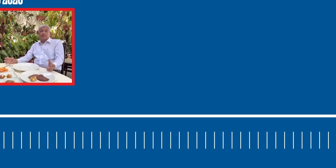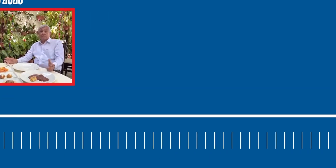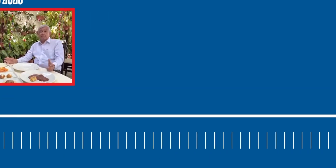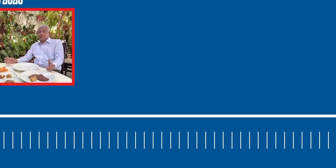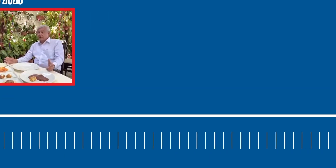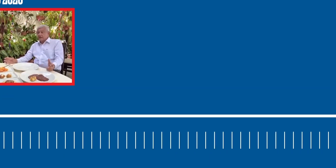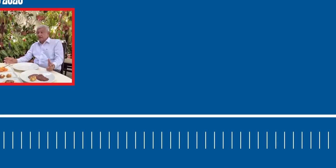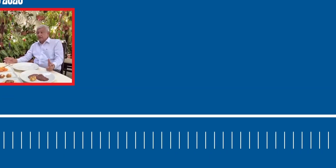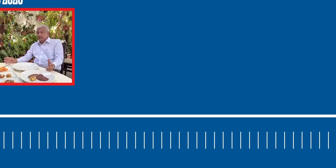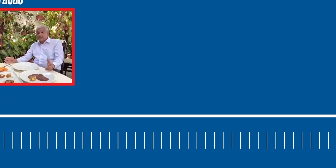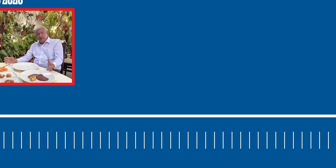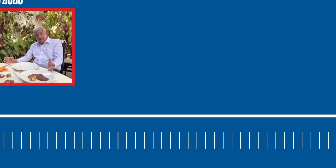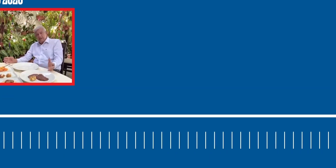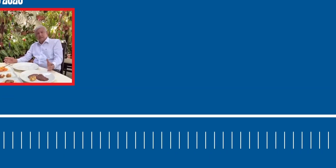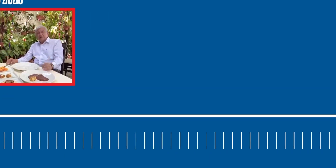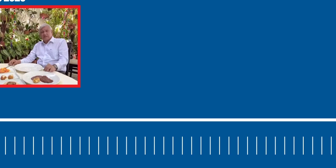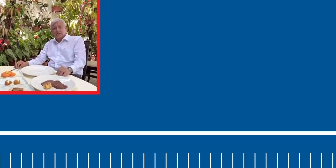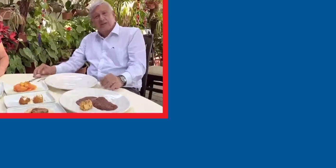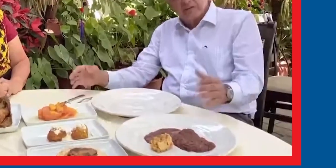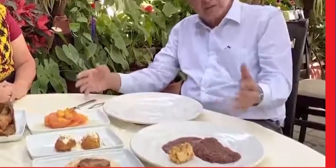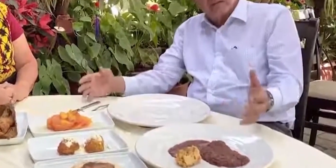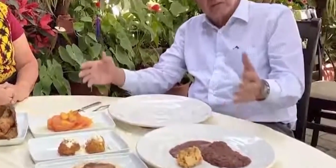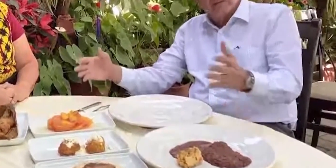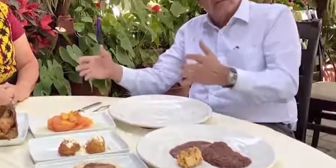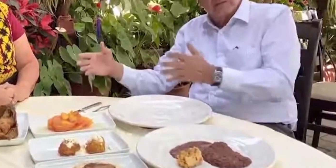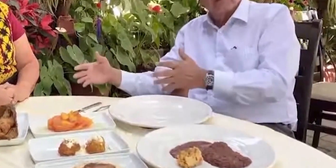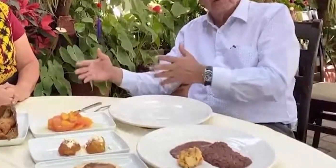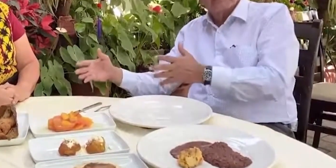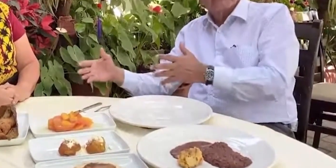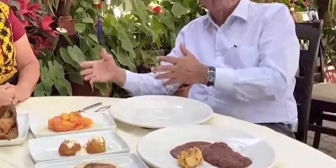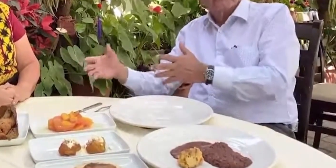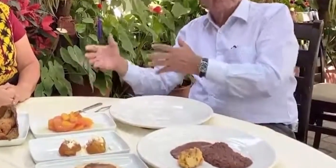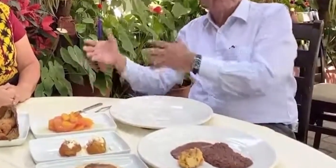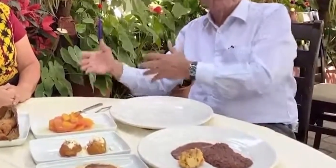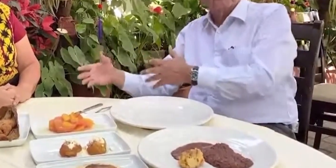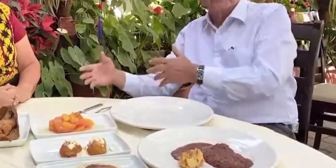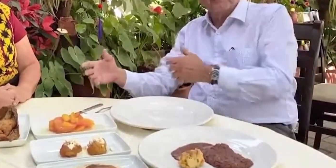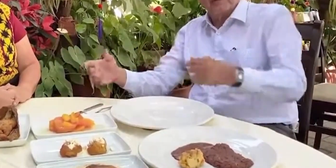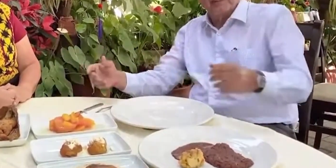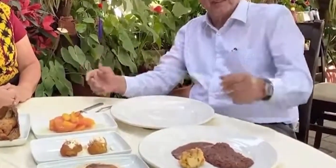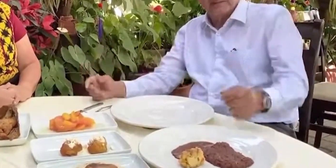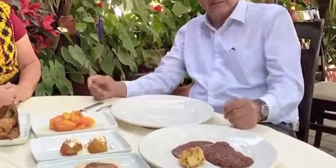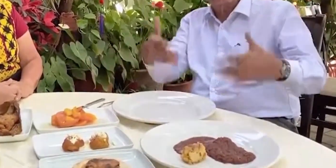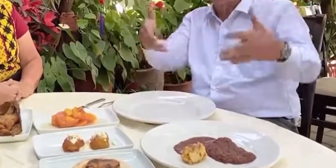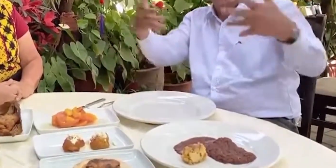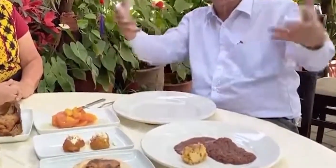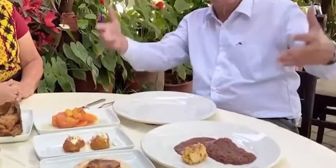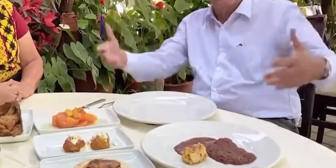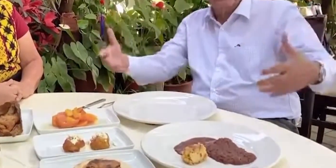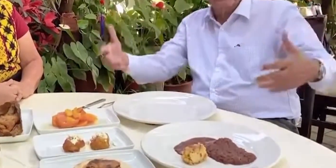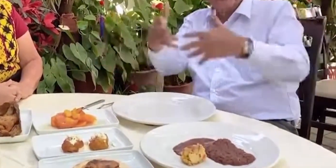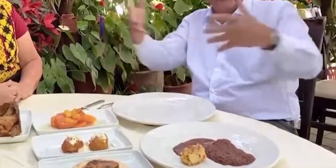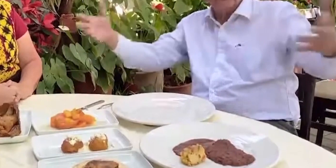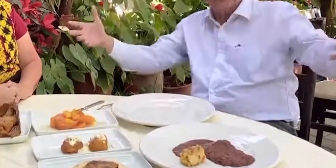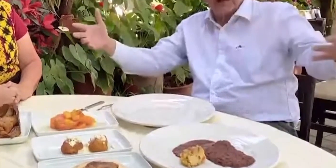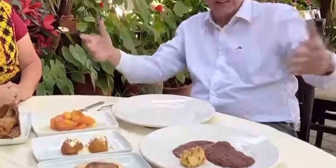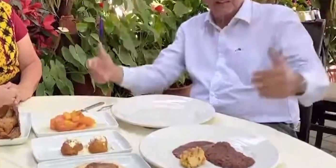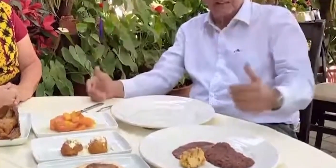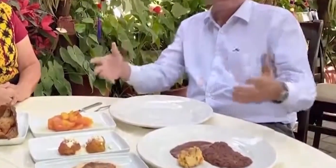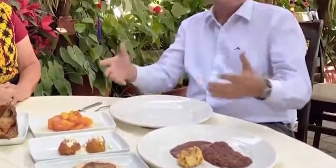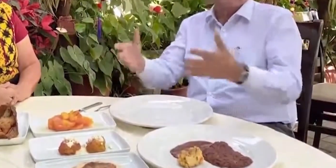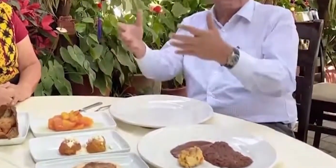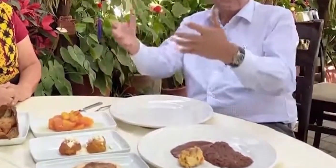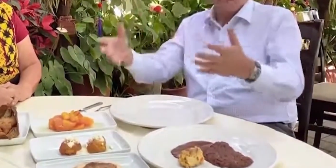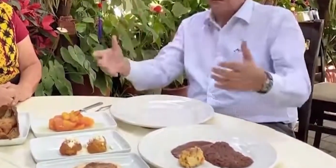dejen de salir. Todavía estamos en la primera fase. Yo les voy a decir cuándo no